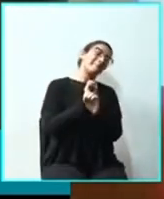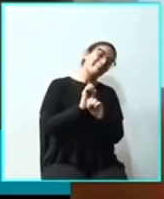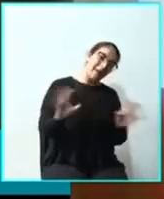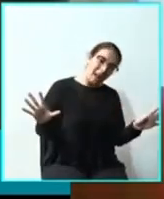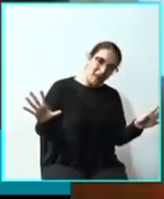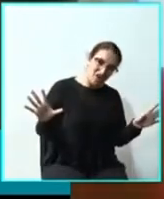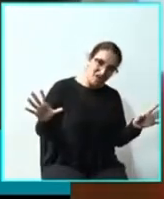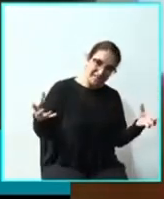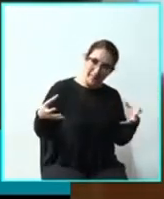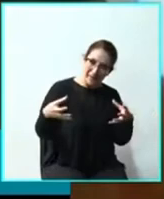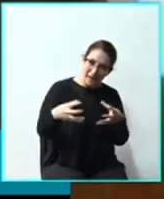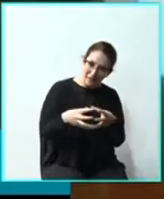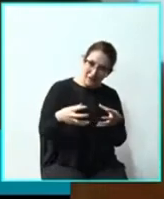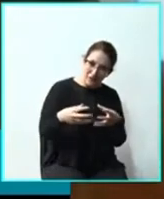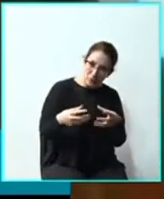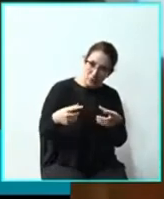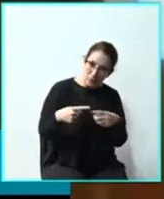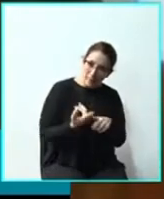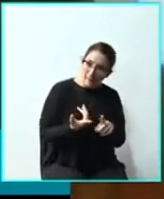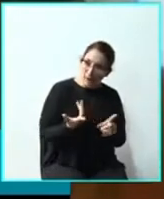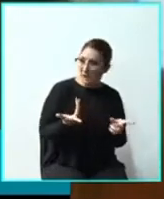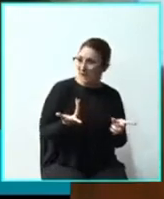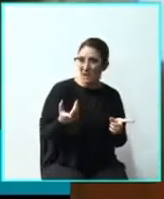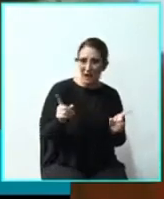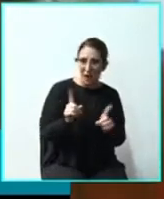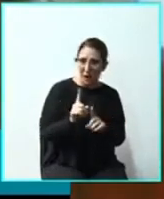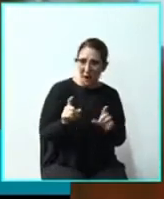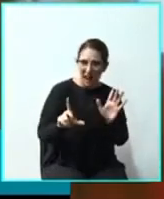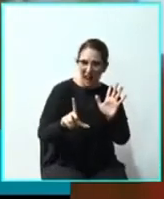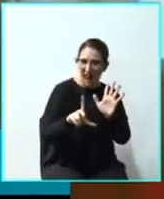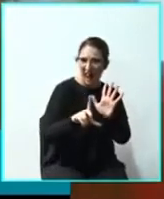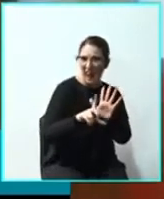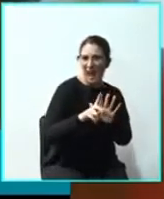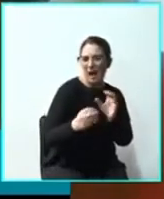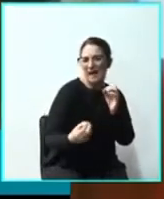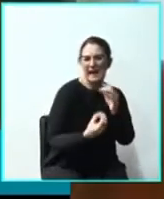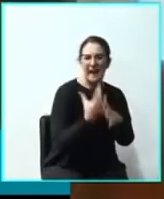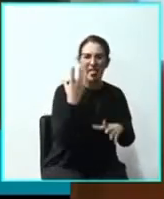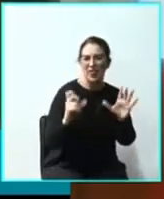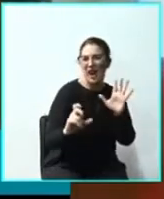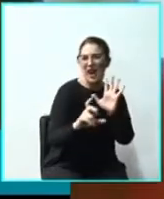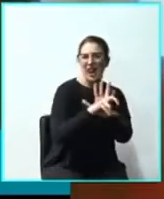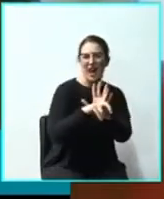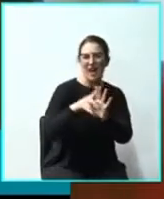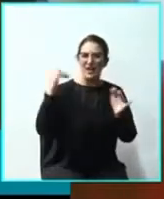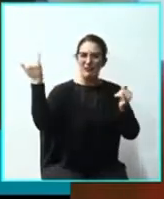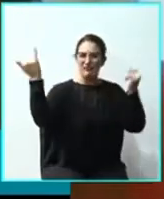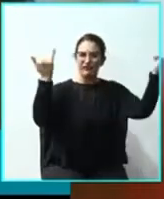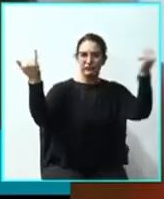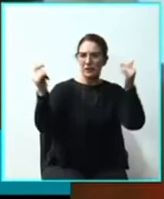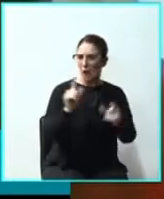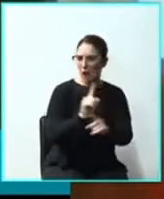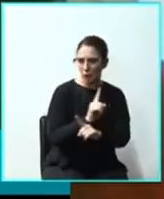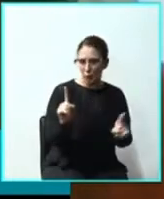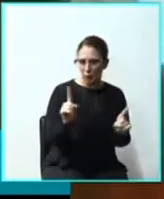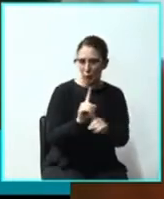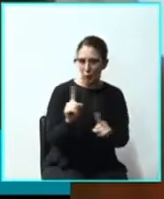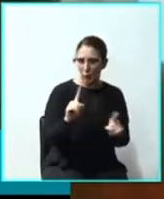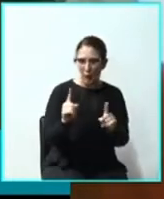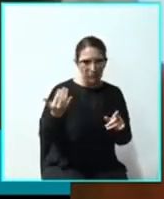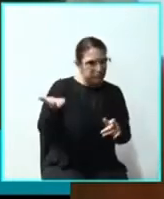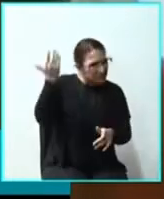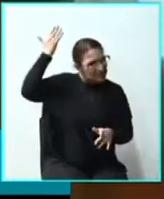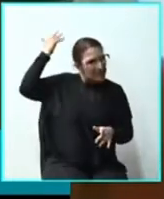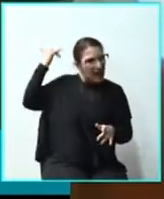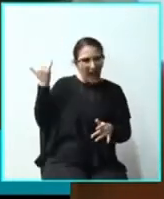el Frente de Todos no estamos legalizando, creando la ley de videocámaras, ni mucho. Estaba, señor presidente,